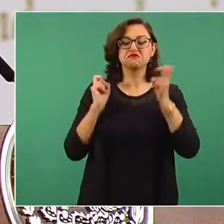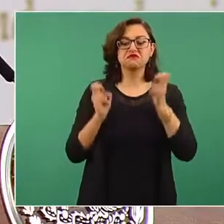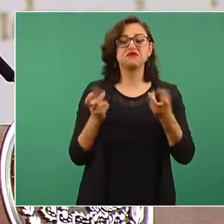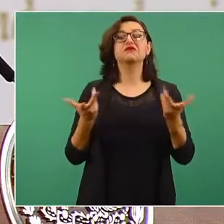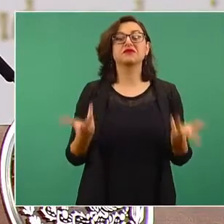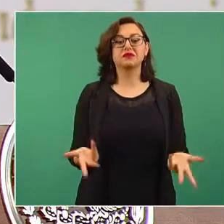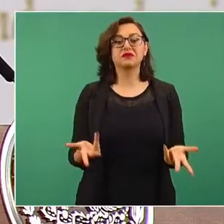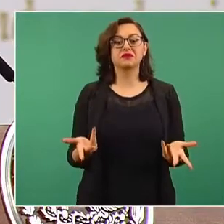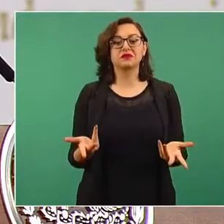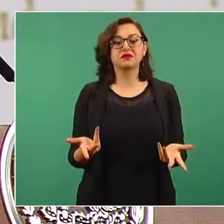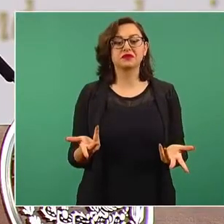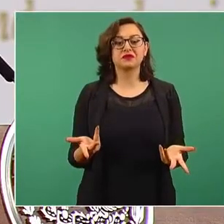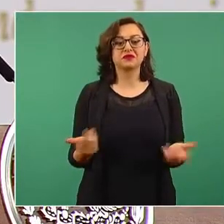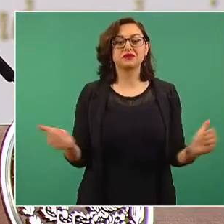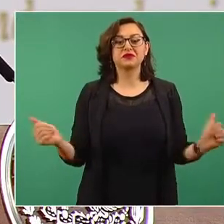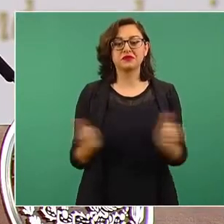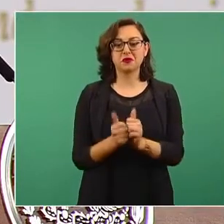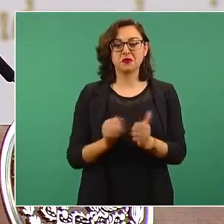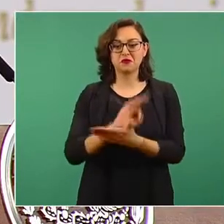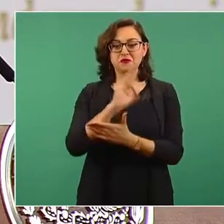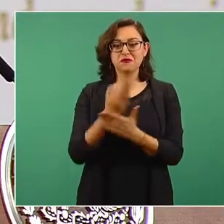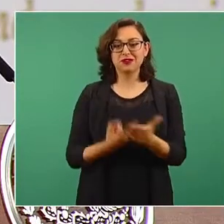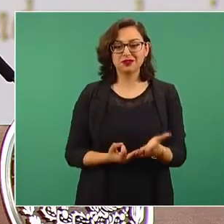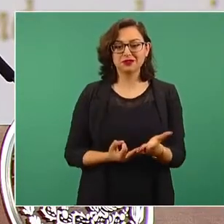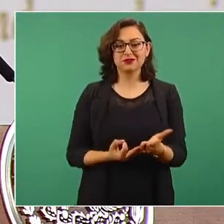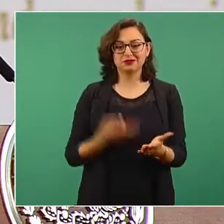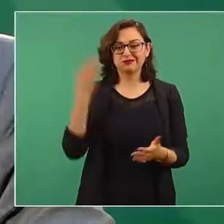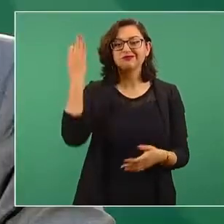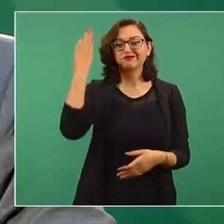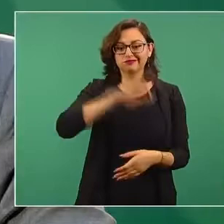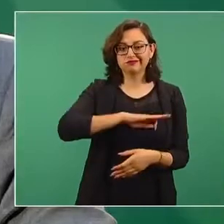con el manejo de las facturas falsas,